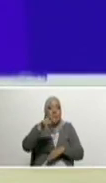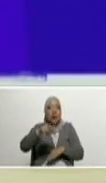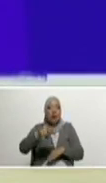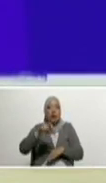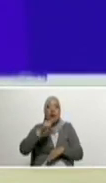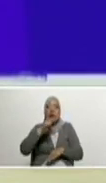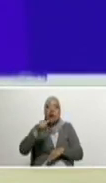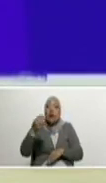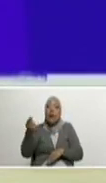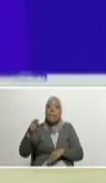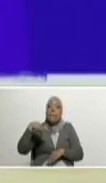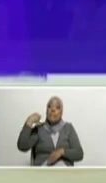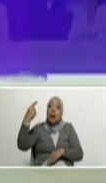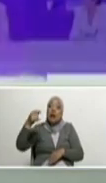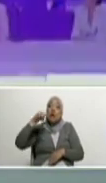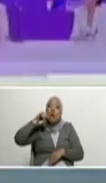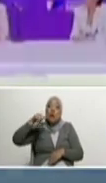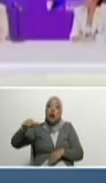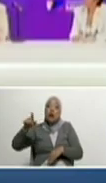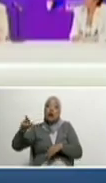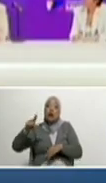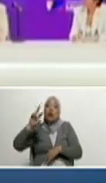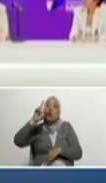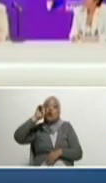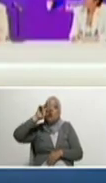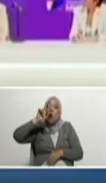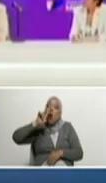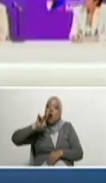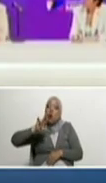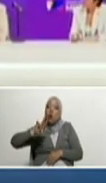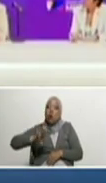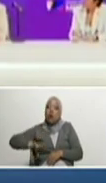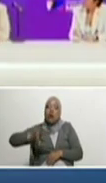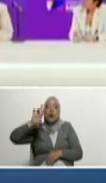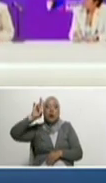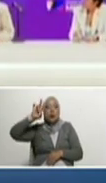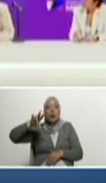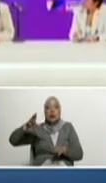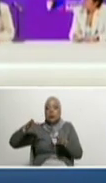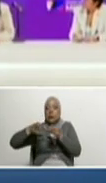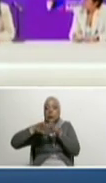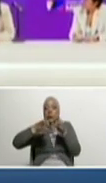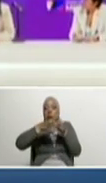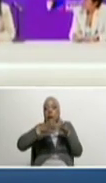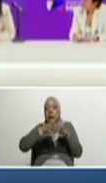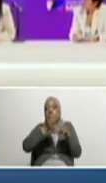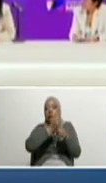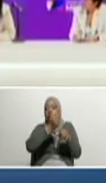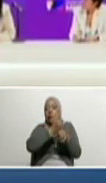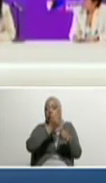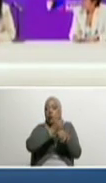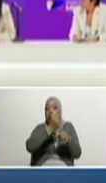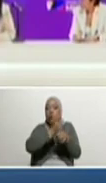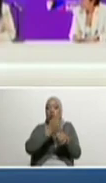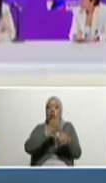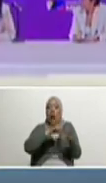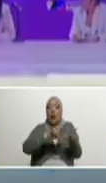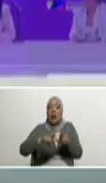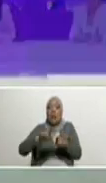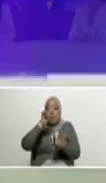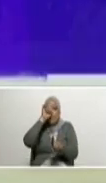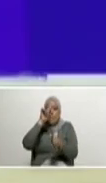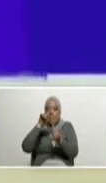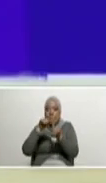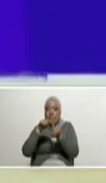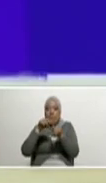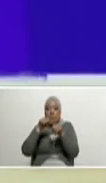el Estado Mayor, que tiene que estar día a día reunidos, trabajando para lograr las metas